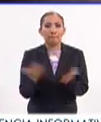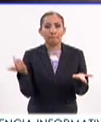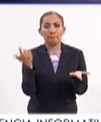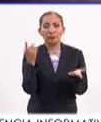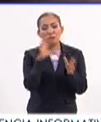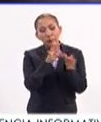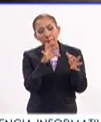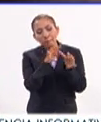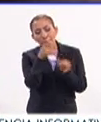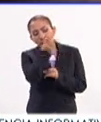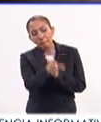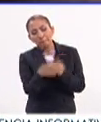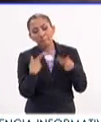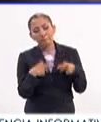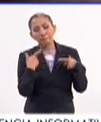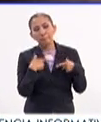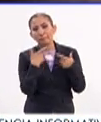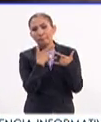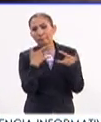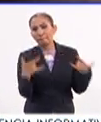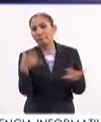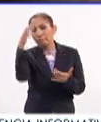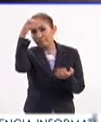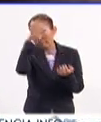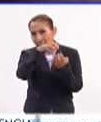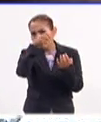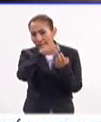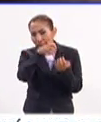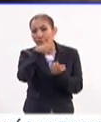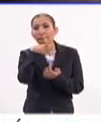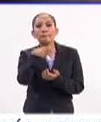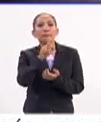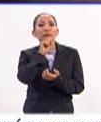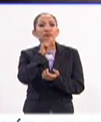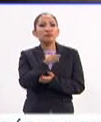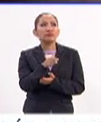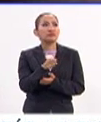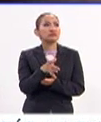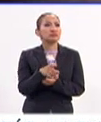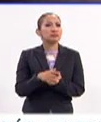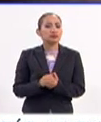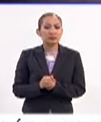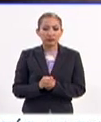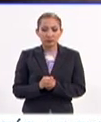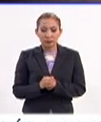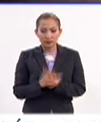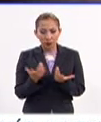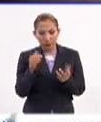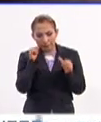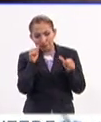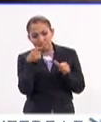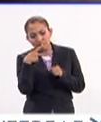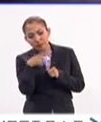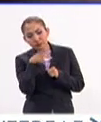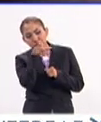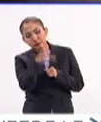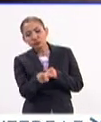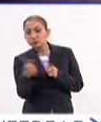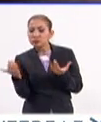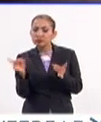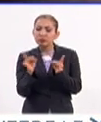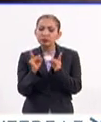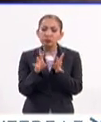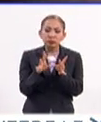describe un poco el personaje histórico Hernán Cortés, pero sobre todo se enfoca en las causas